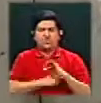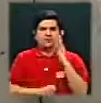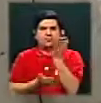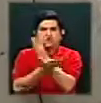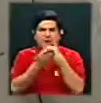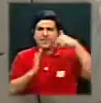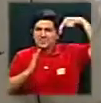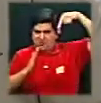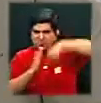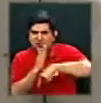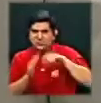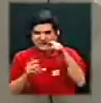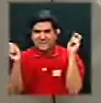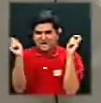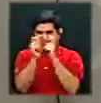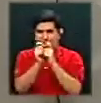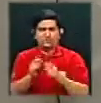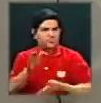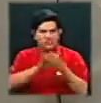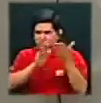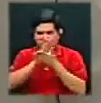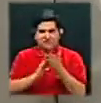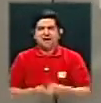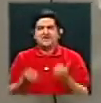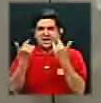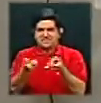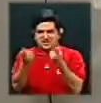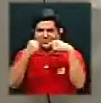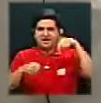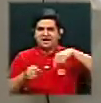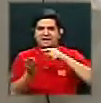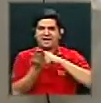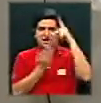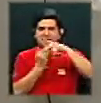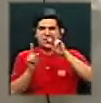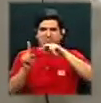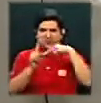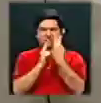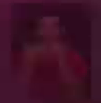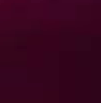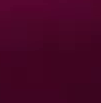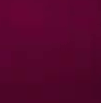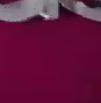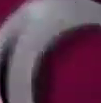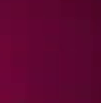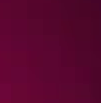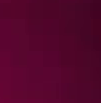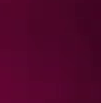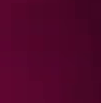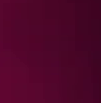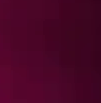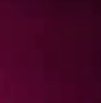segmento profundizamos en este punto. No se vaya cuando volvamos aquí en su programa Puntos de Vista. Muchas gracias.